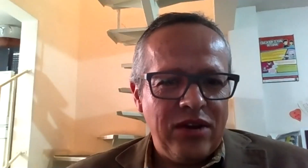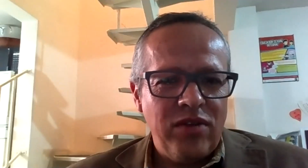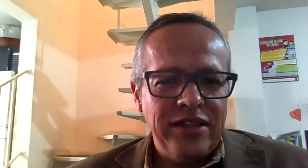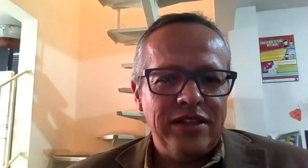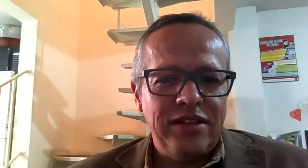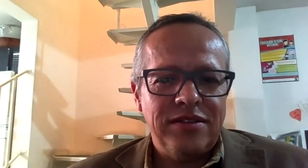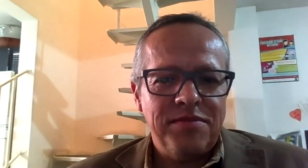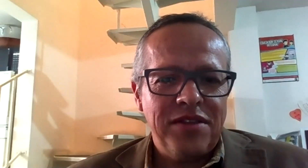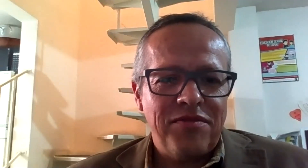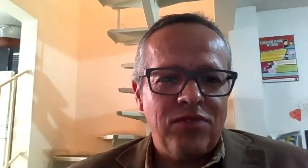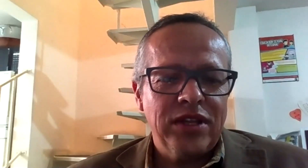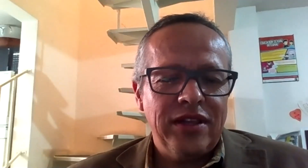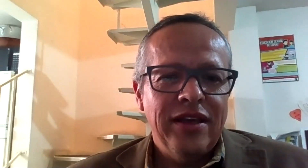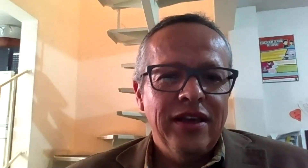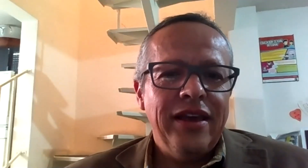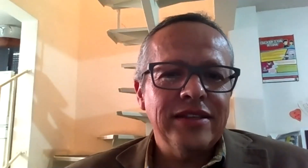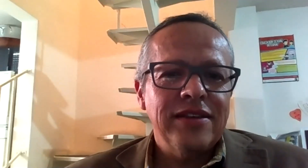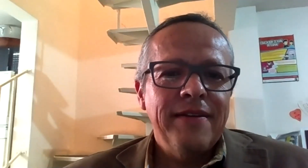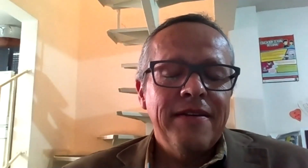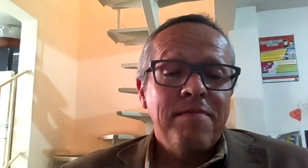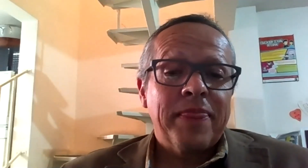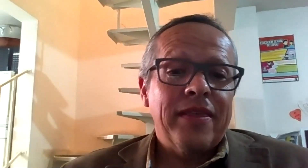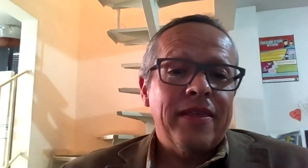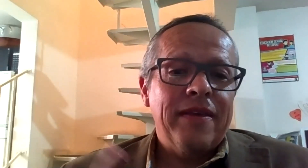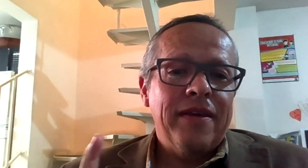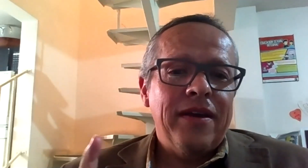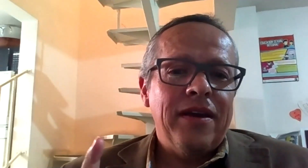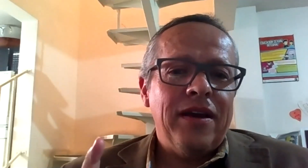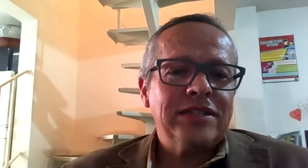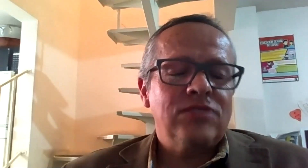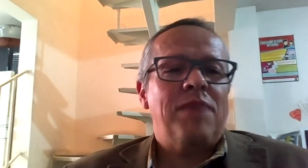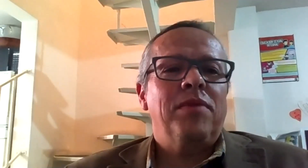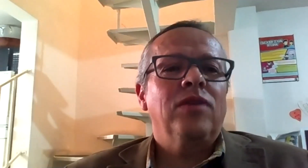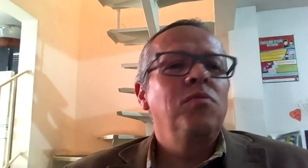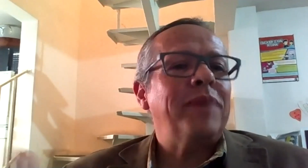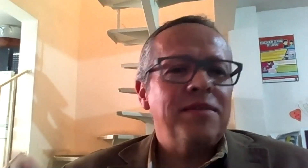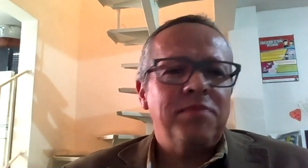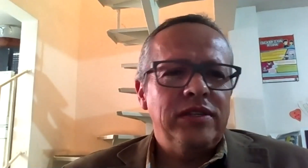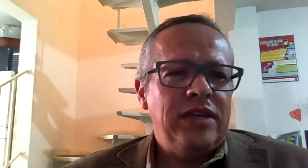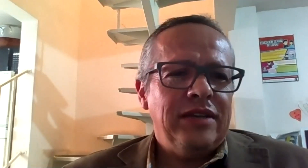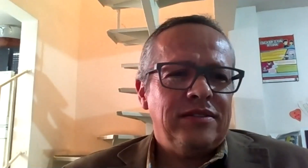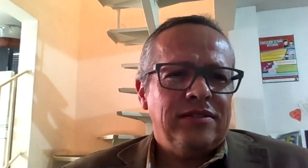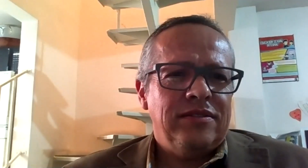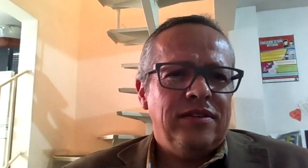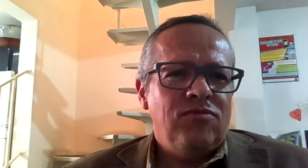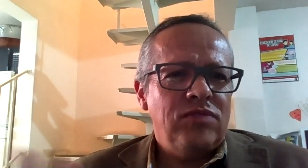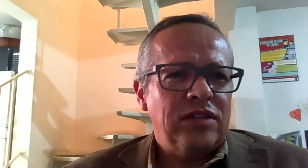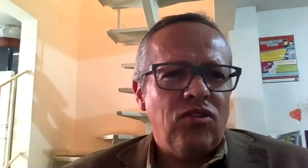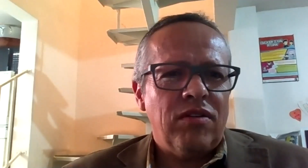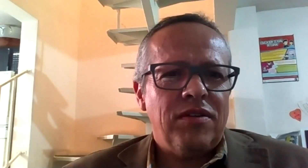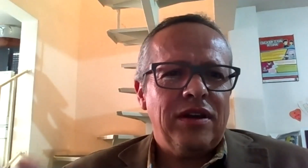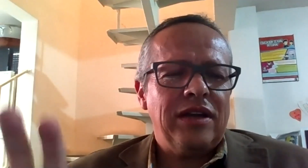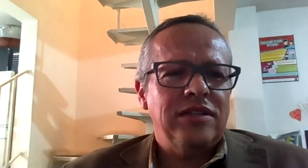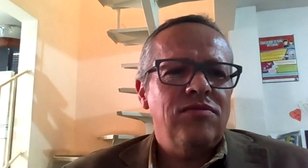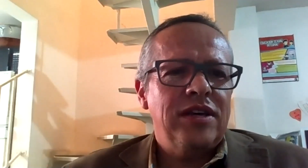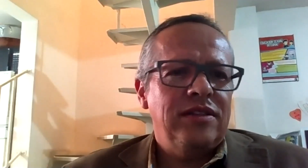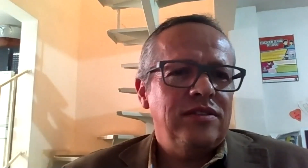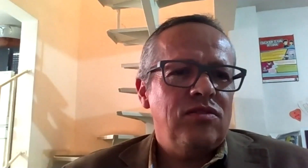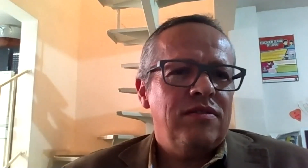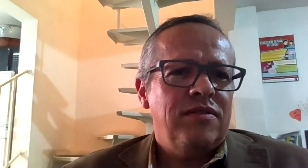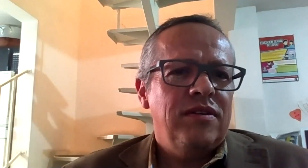¿En qué parte del proceso? Ajá. A la puesta a disposición de los 10 puntos esos, de los 10 pasos que nos